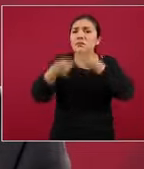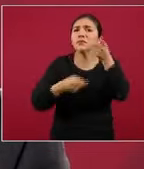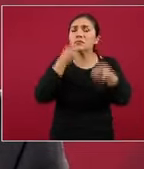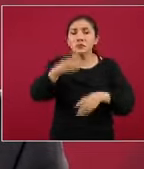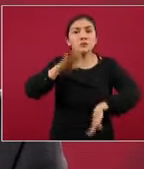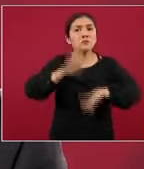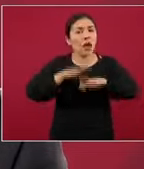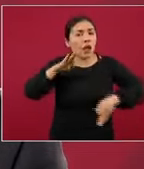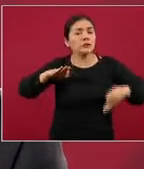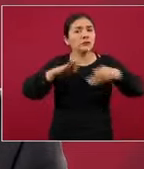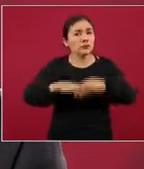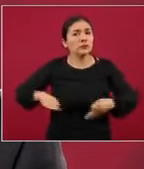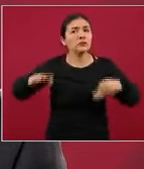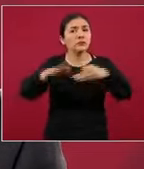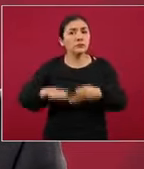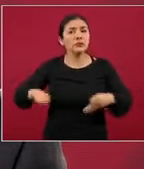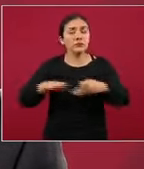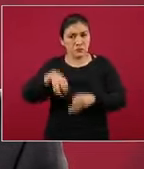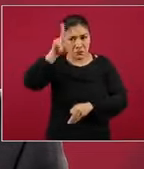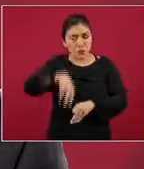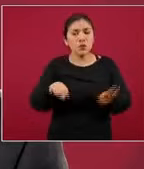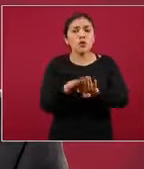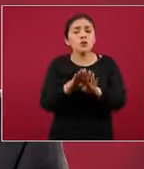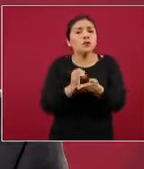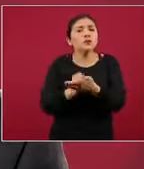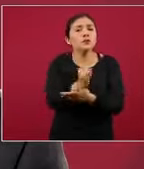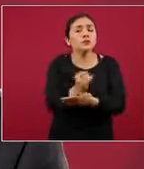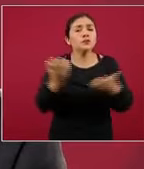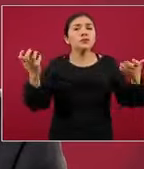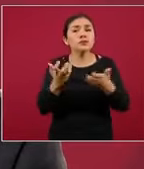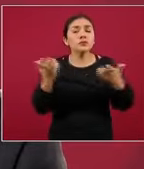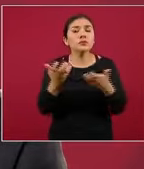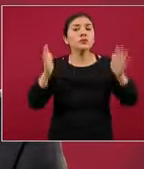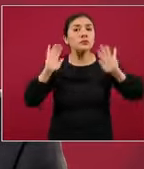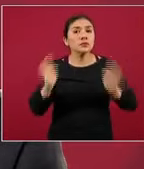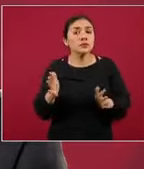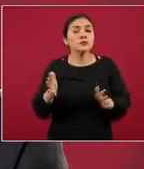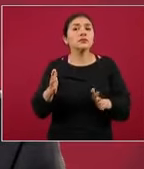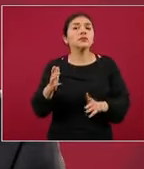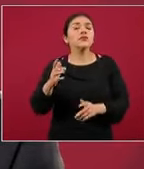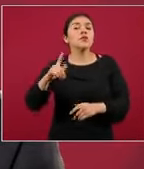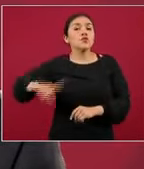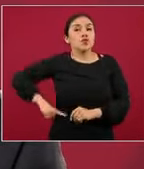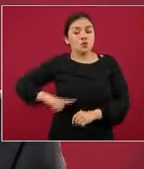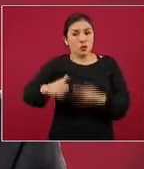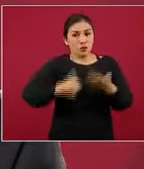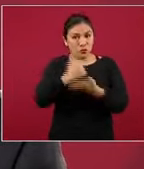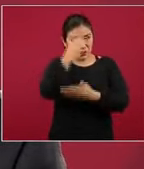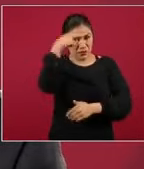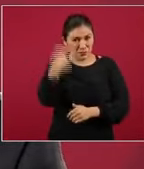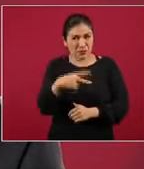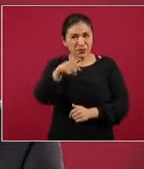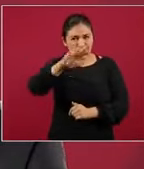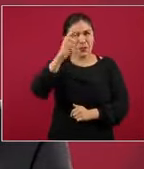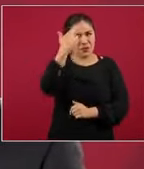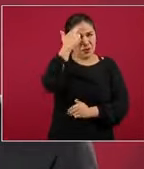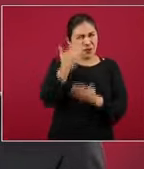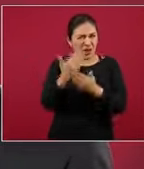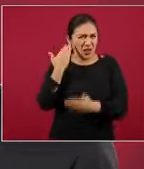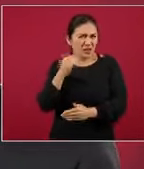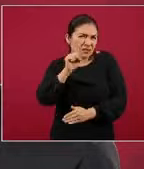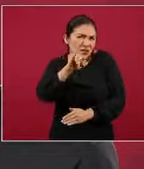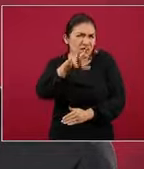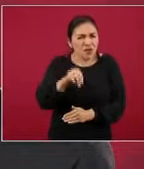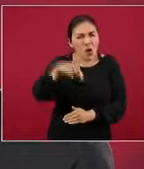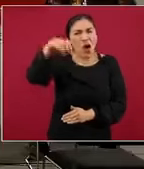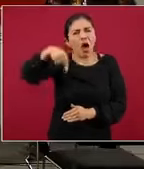mucho énfasis la determinación que había hecho el gobierno de la Ciudad de México. ¿Se acuerdan de eso? Quizá